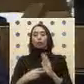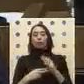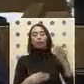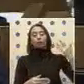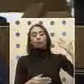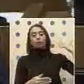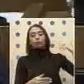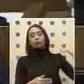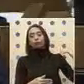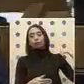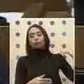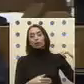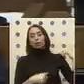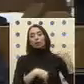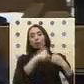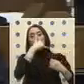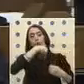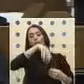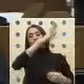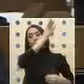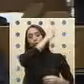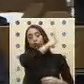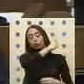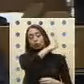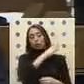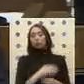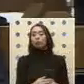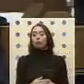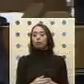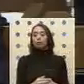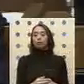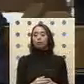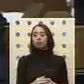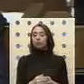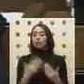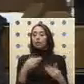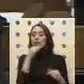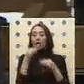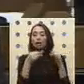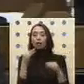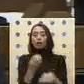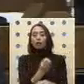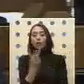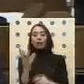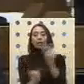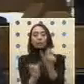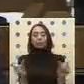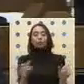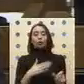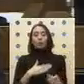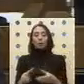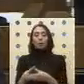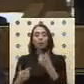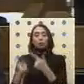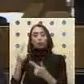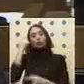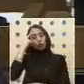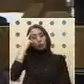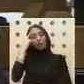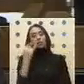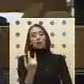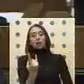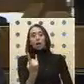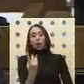venían arrastrando desde hace mucho tiempo. ¿Y qué duda hay? Ya lo han dicho varios, y mi partido así también lo piensa, la